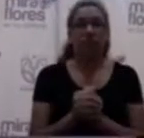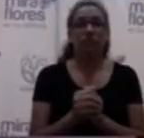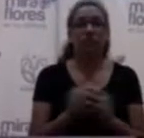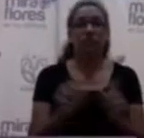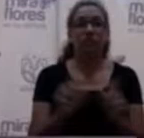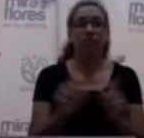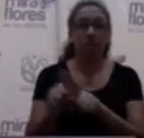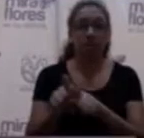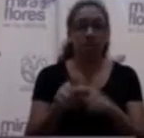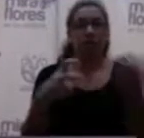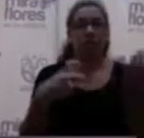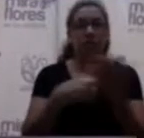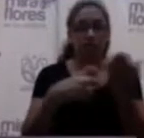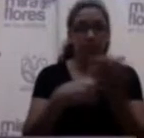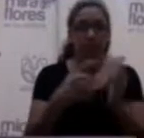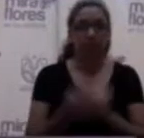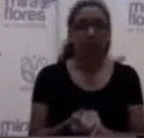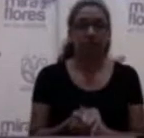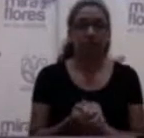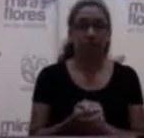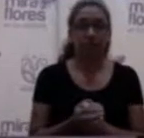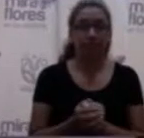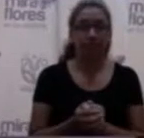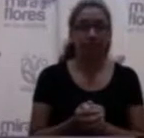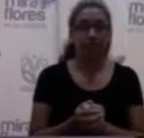la infraestructura física, también el tema del mobiliario.